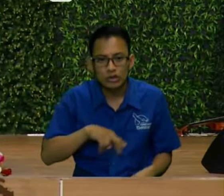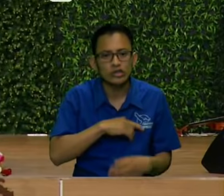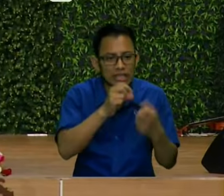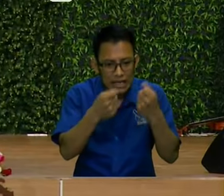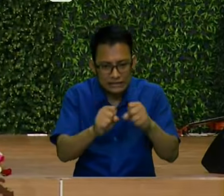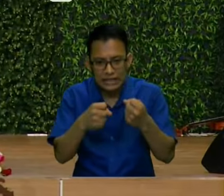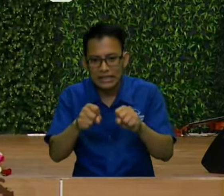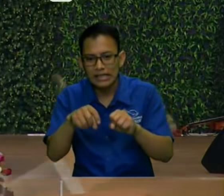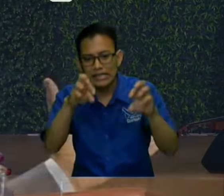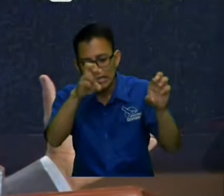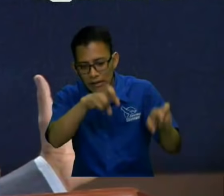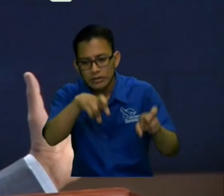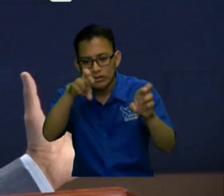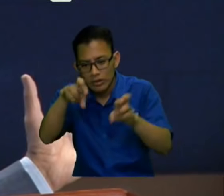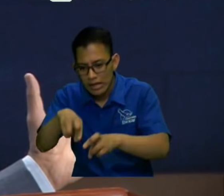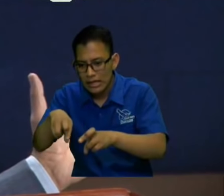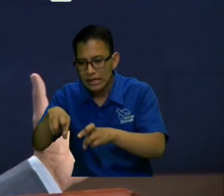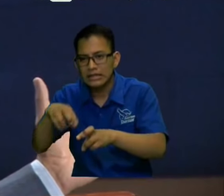sabe, que conoce, que es profesional.